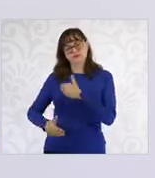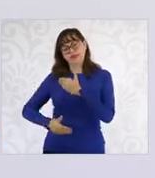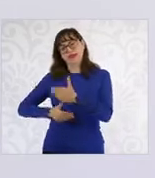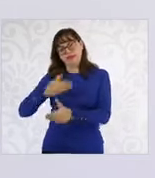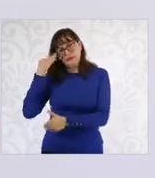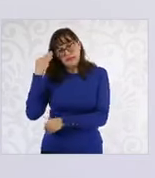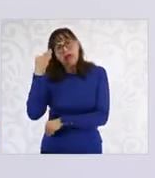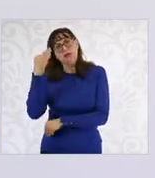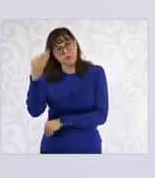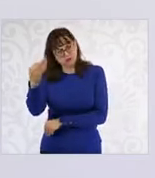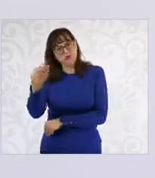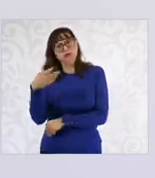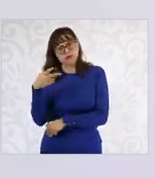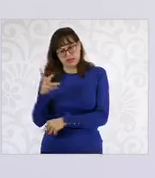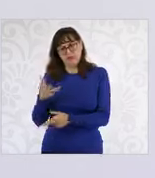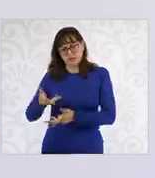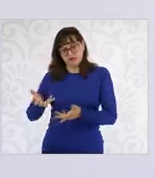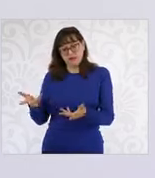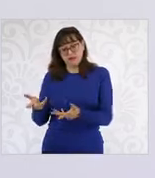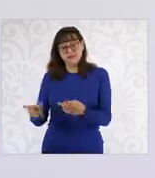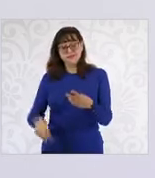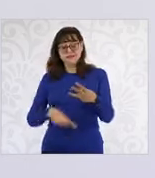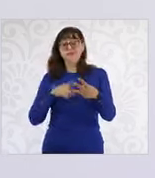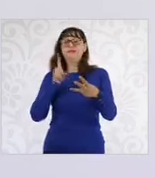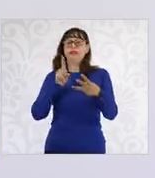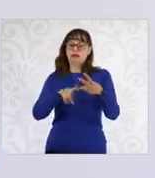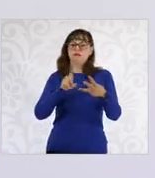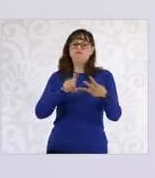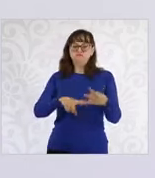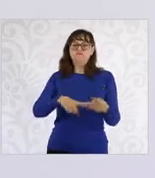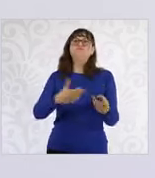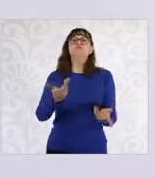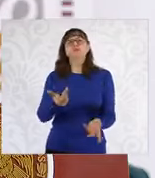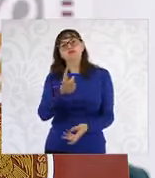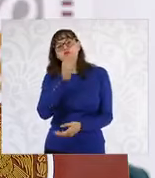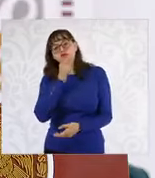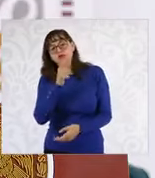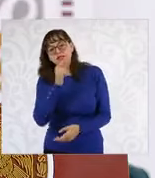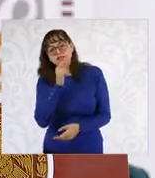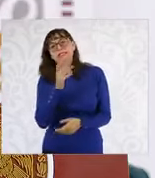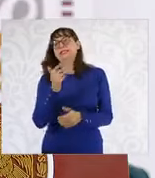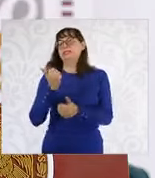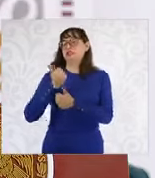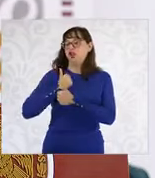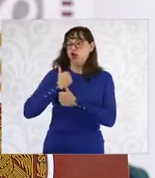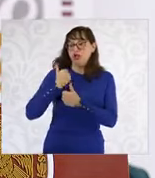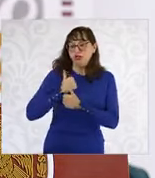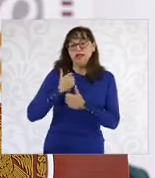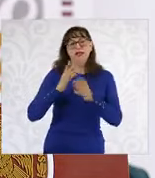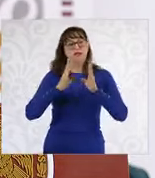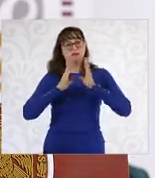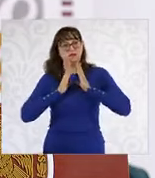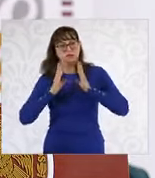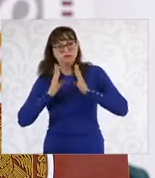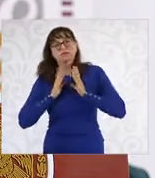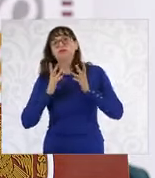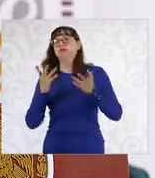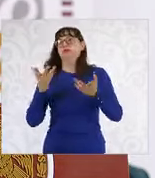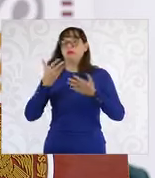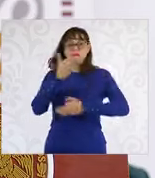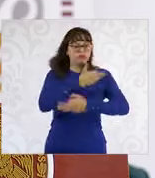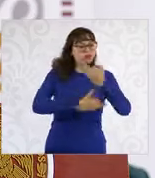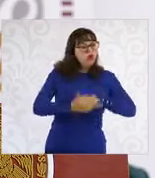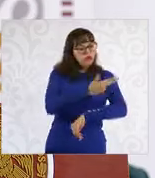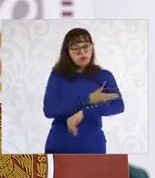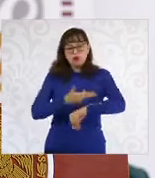realizar. Y el tercero ya son las labores de inteligencia, investigación, de seguridad y de presencia que estamos